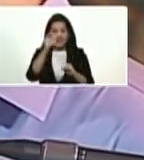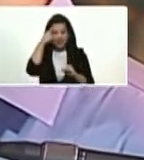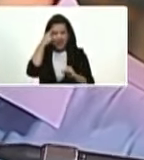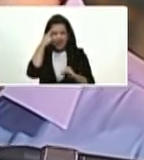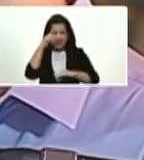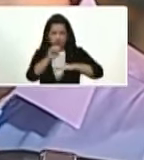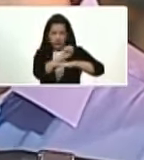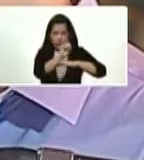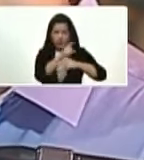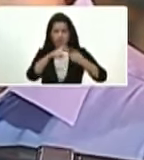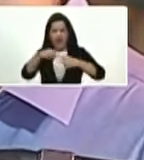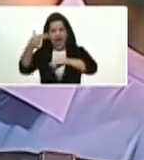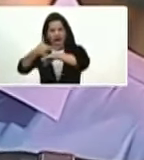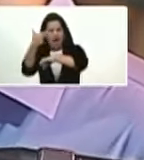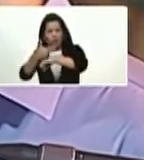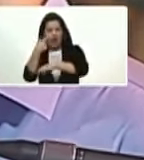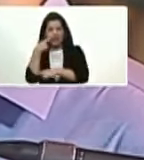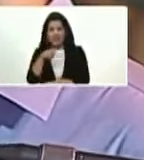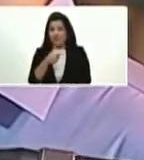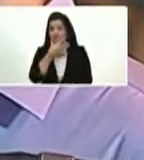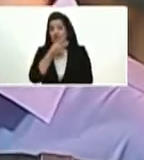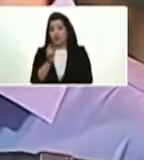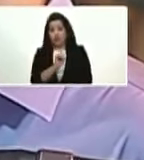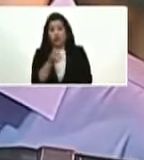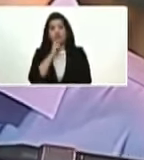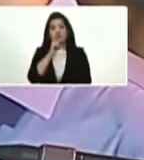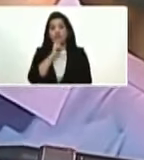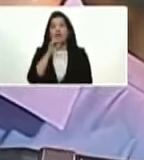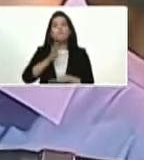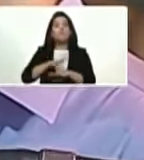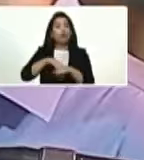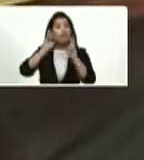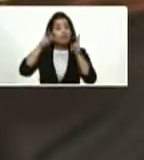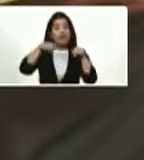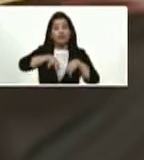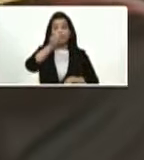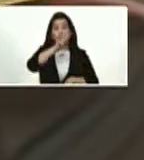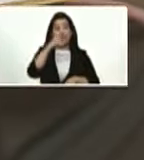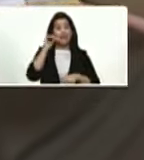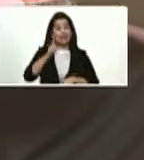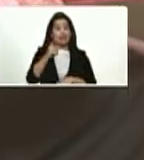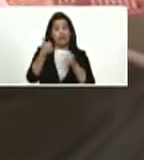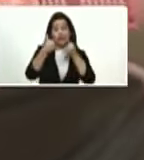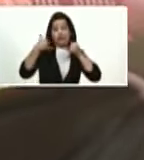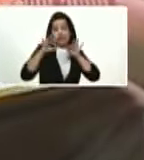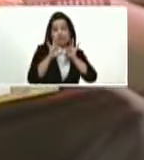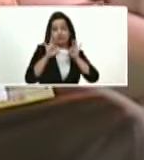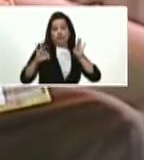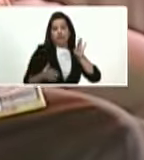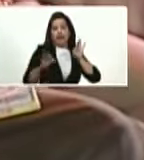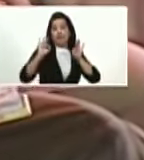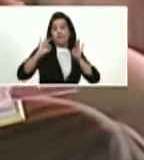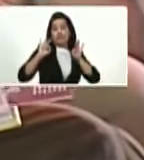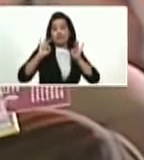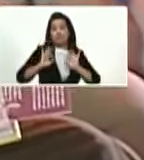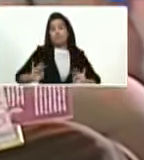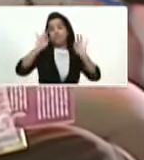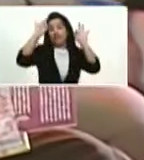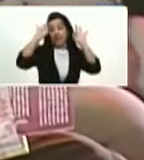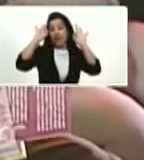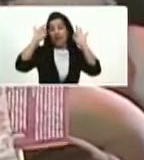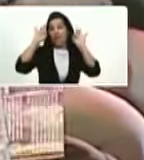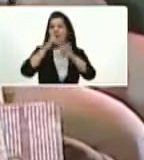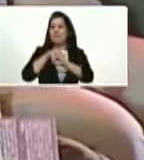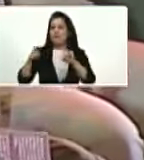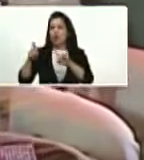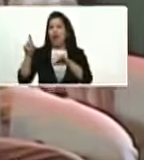desarrollarla en Venezuela, porque tiene un nivel de sofisticación muy alto, en este momento sería difícil, el software sí es completamente posible. Por